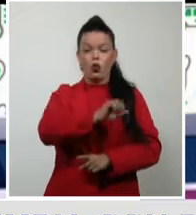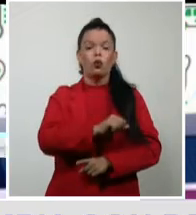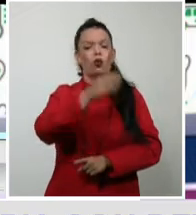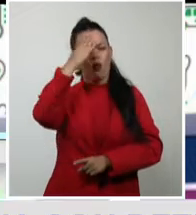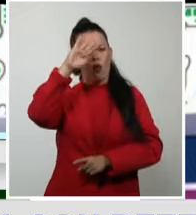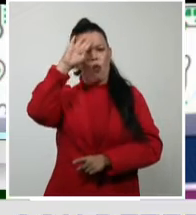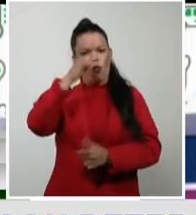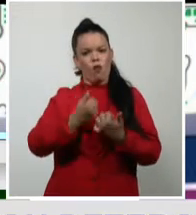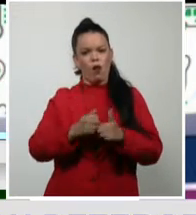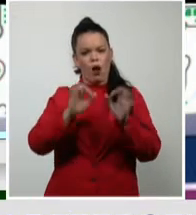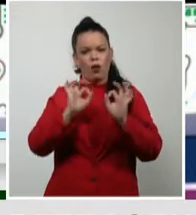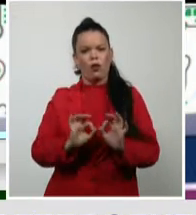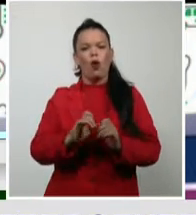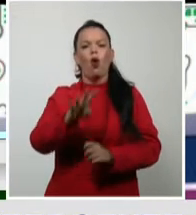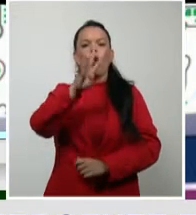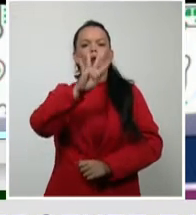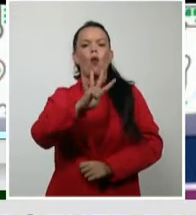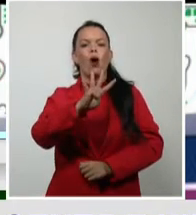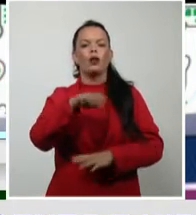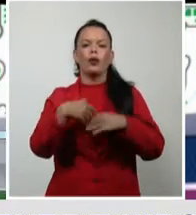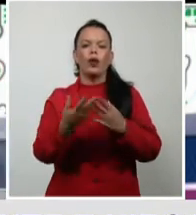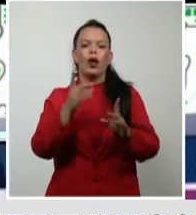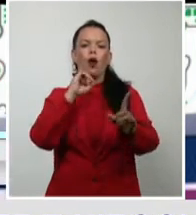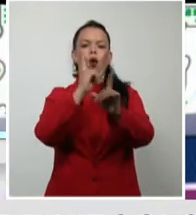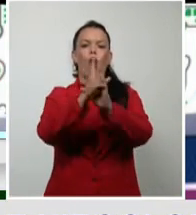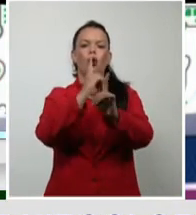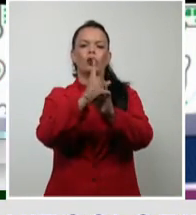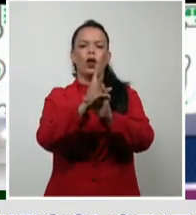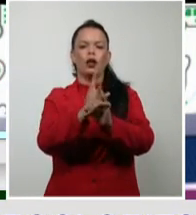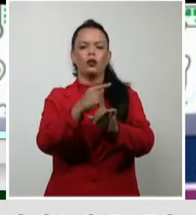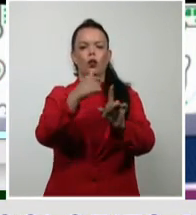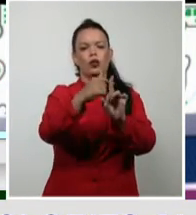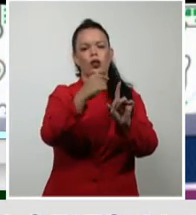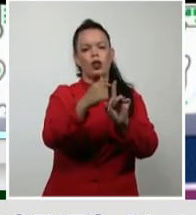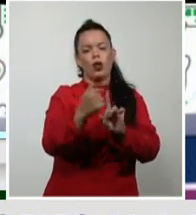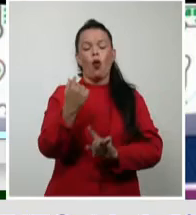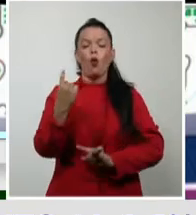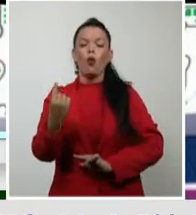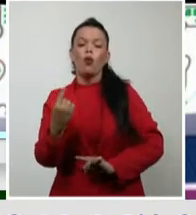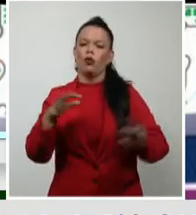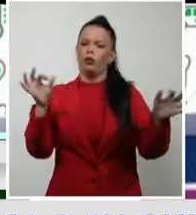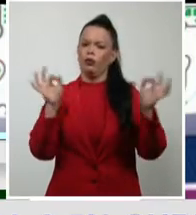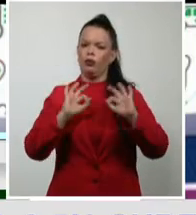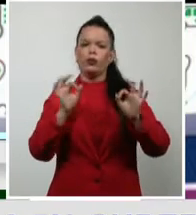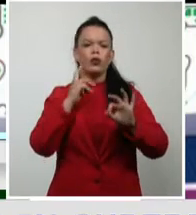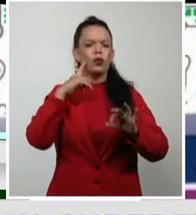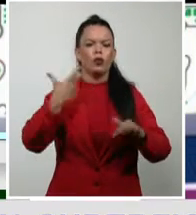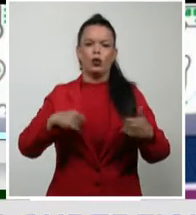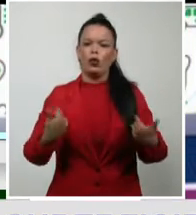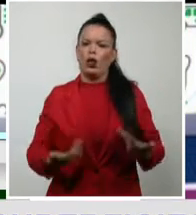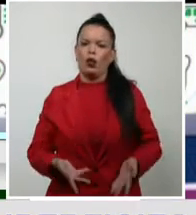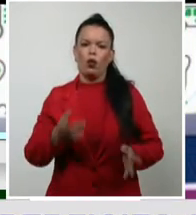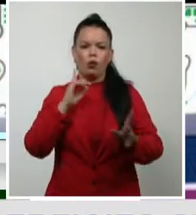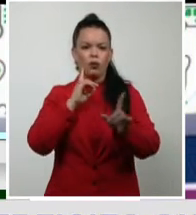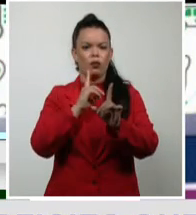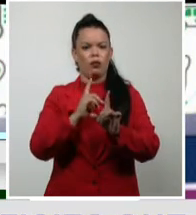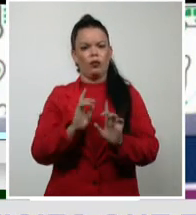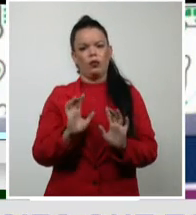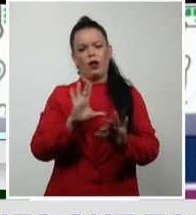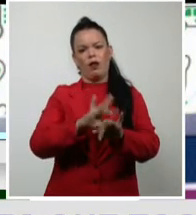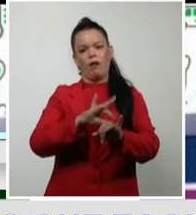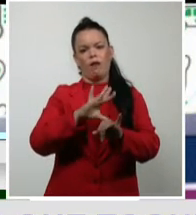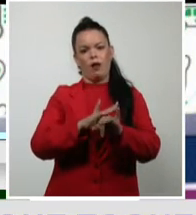fueron contactos de casos confirmados y 1 no se precisa la fuente de infección. Las características, bueno, siguen